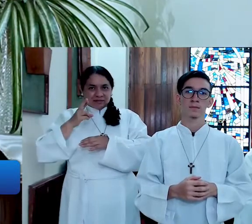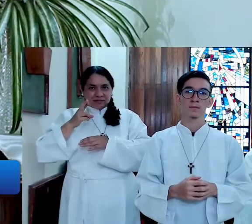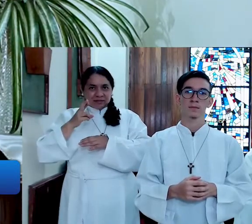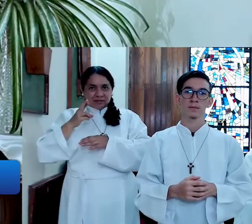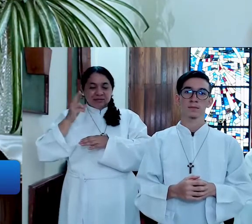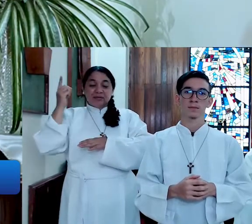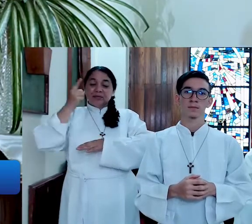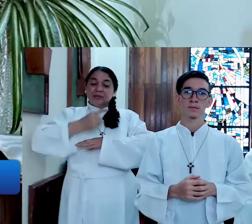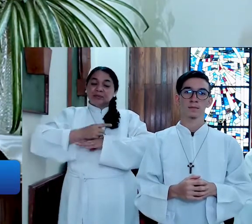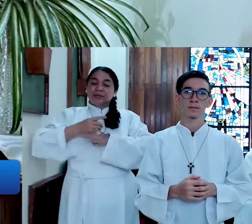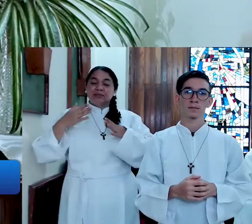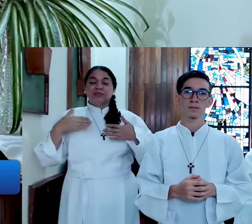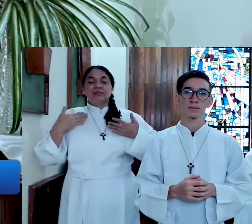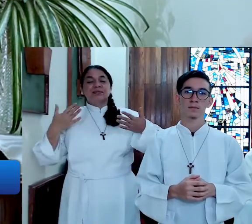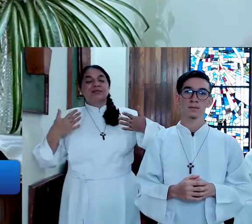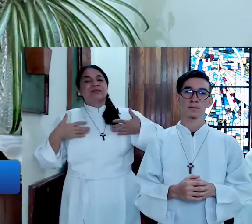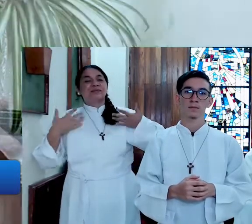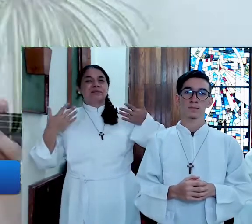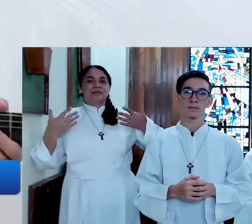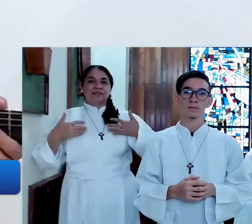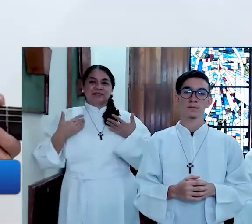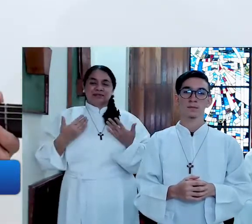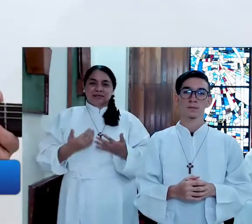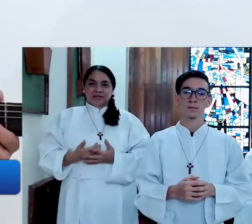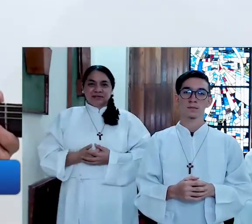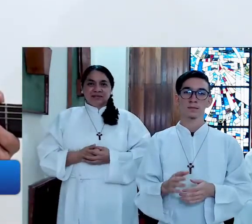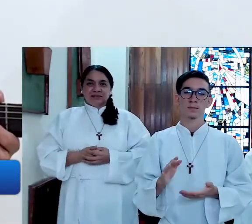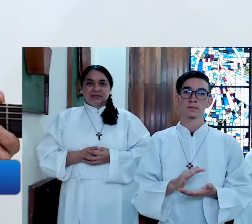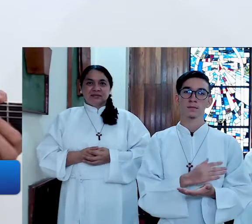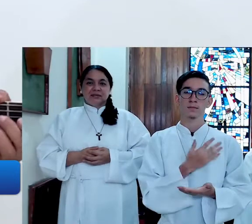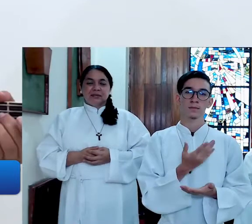día de júbilo y de gozo. La